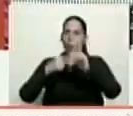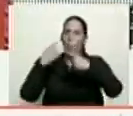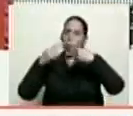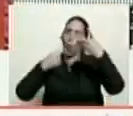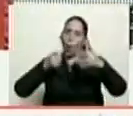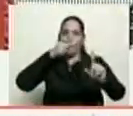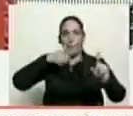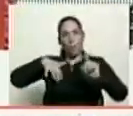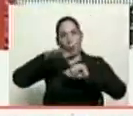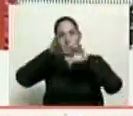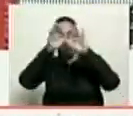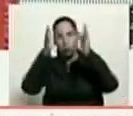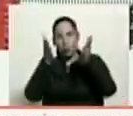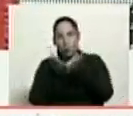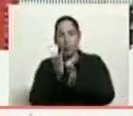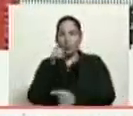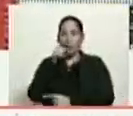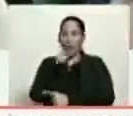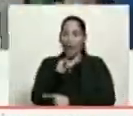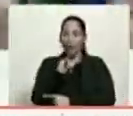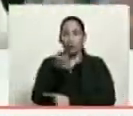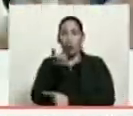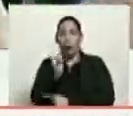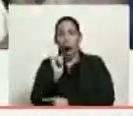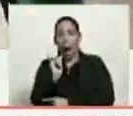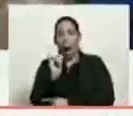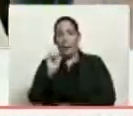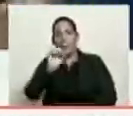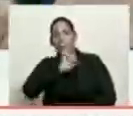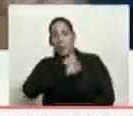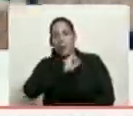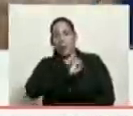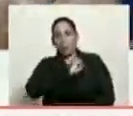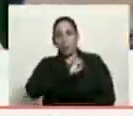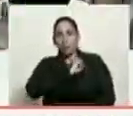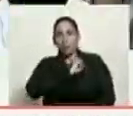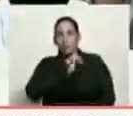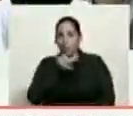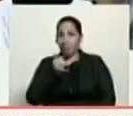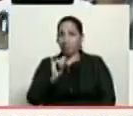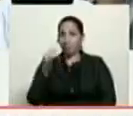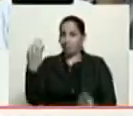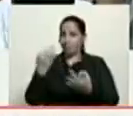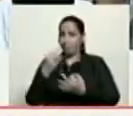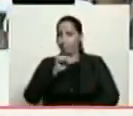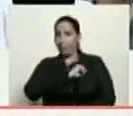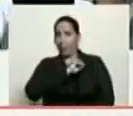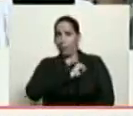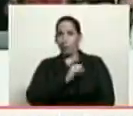pueblos del mundo. Y a eso es lo que ellos les tienen terror. A eso es lo que ellos les tienen miedo.